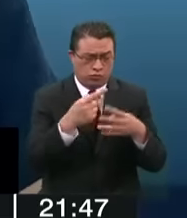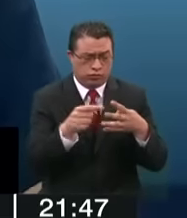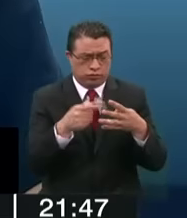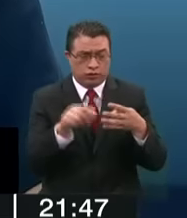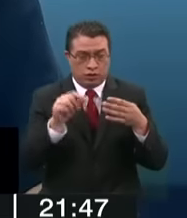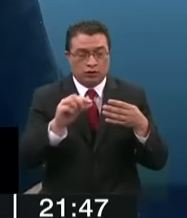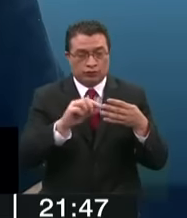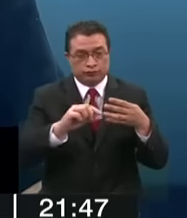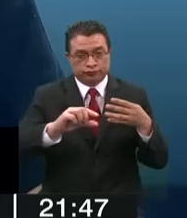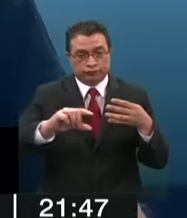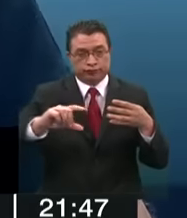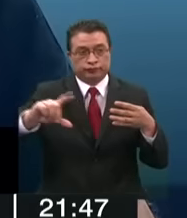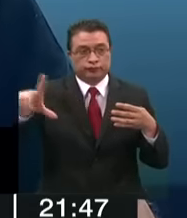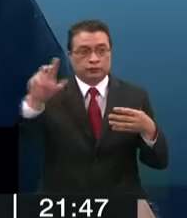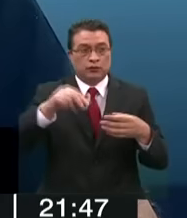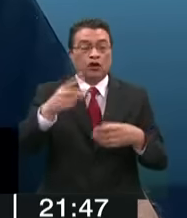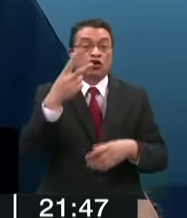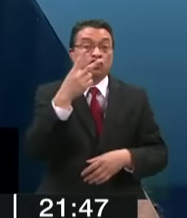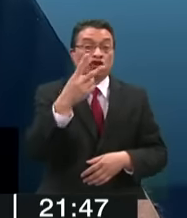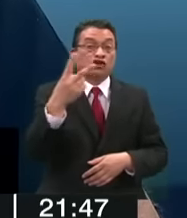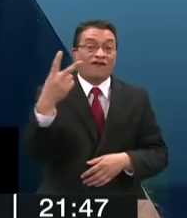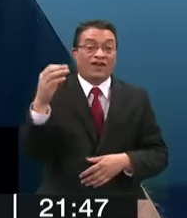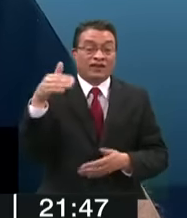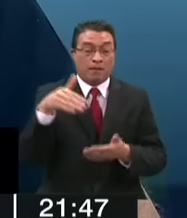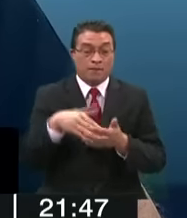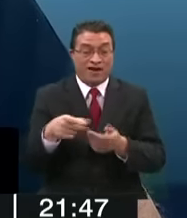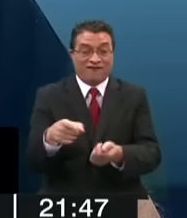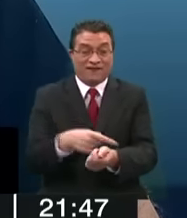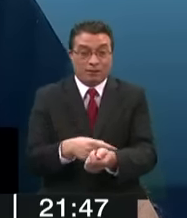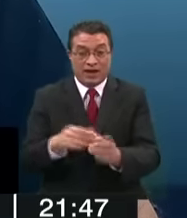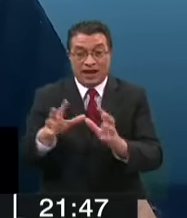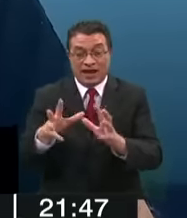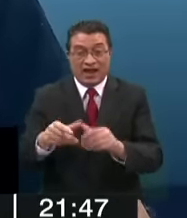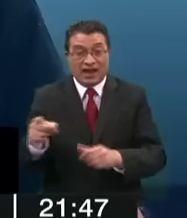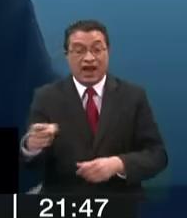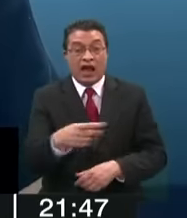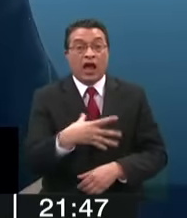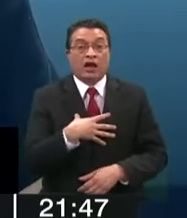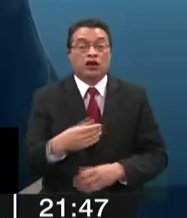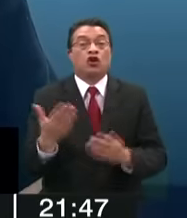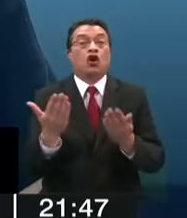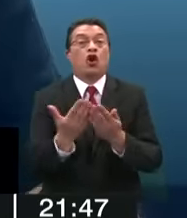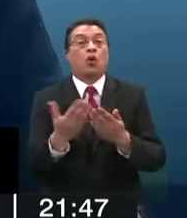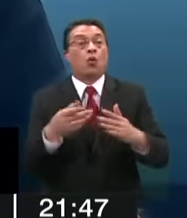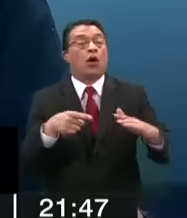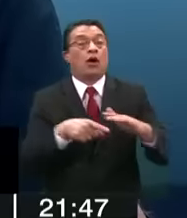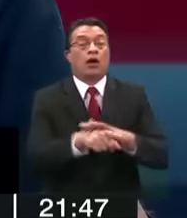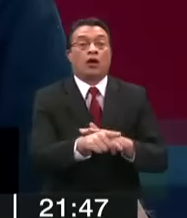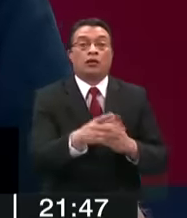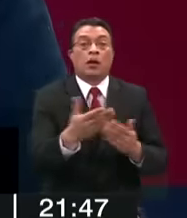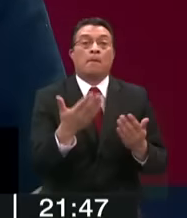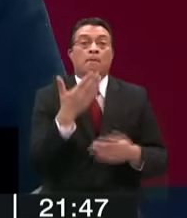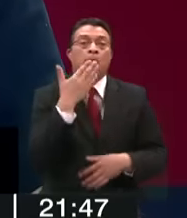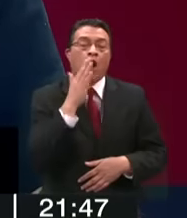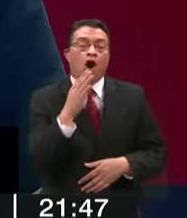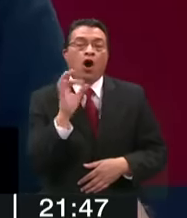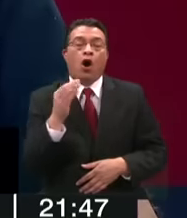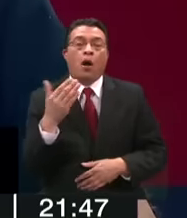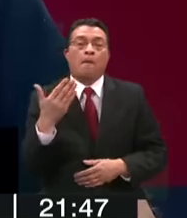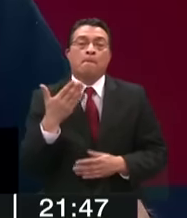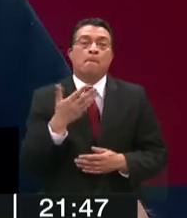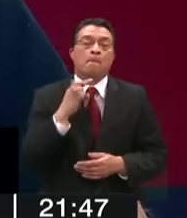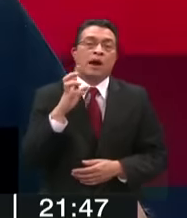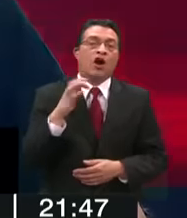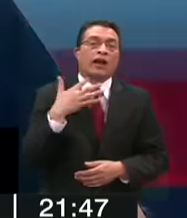cosechar. Las 220.000 familias que sus hijos van a ir gratis al sistema de educación superior, ¿están mejor o peor que antes?